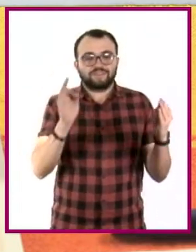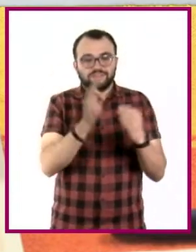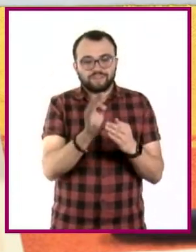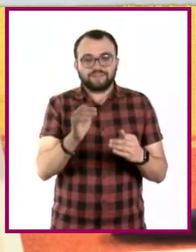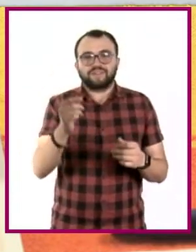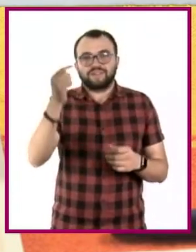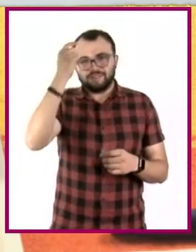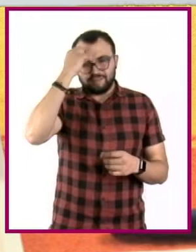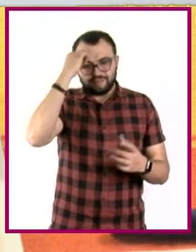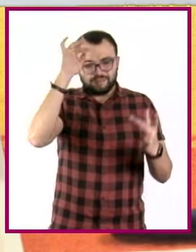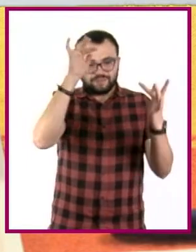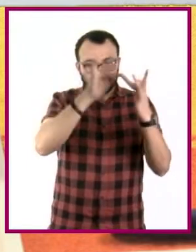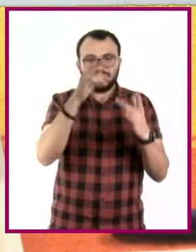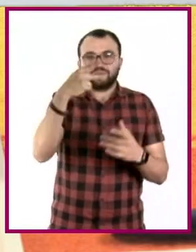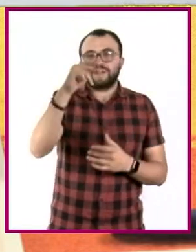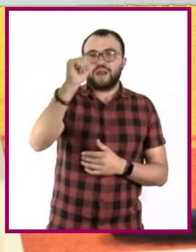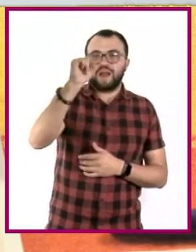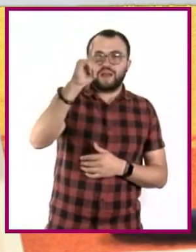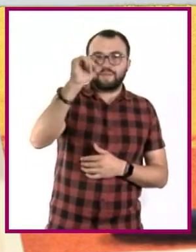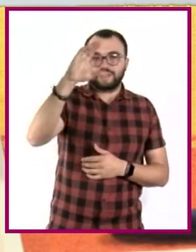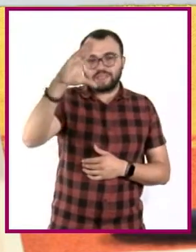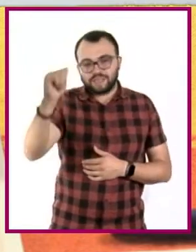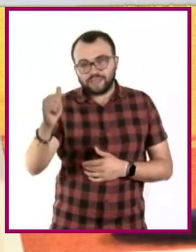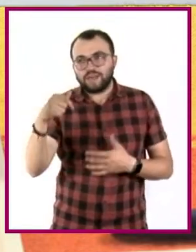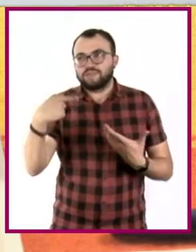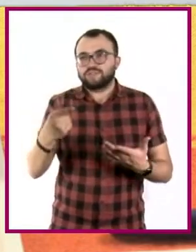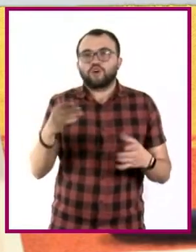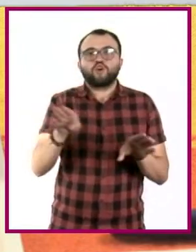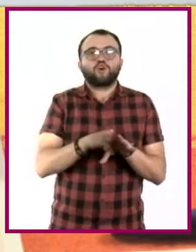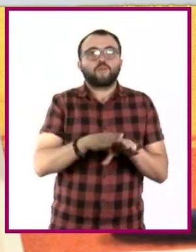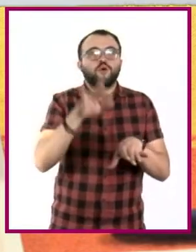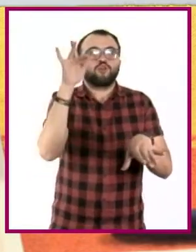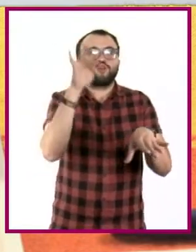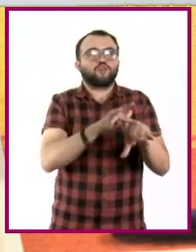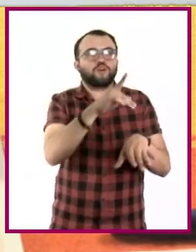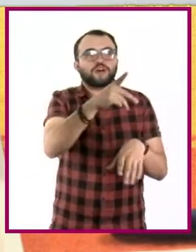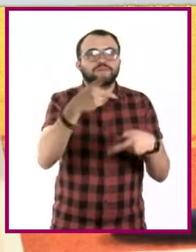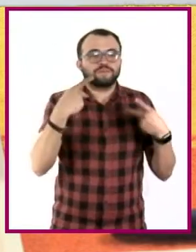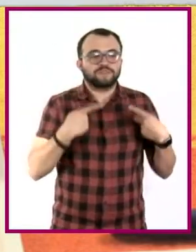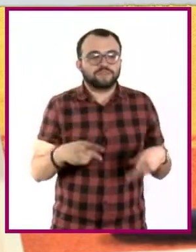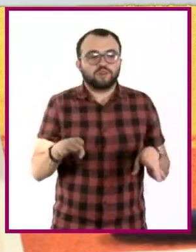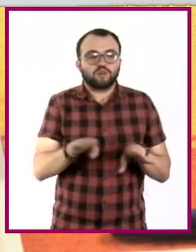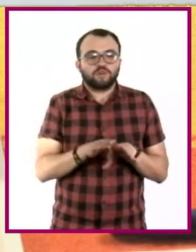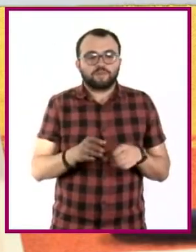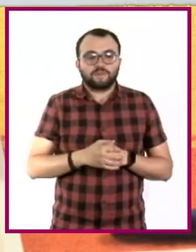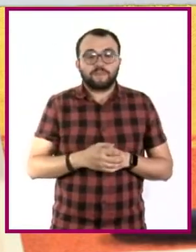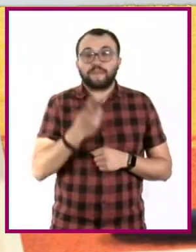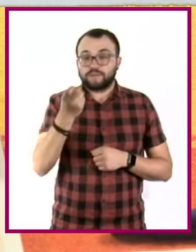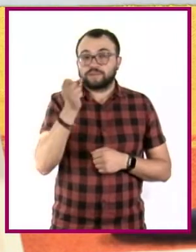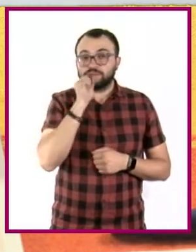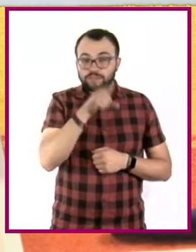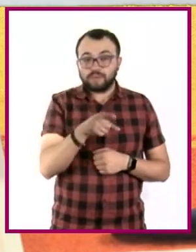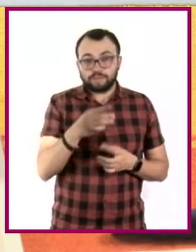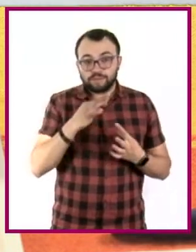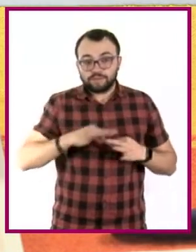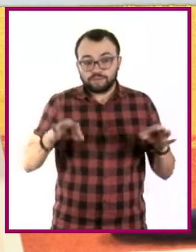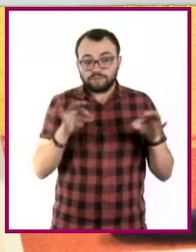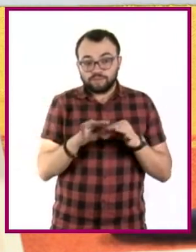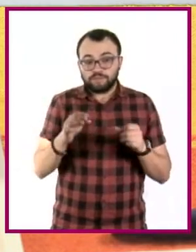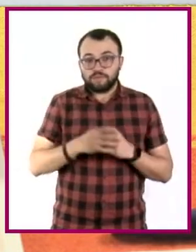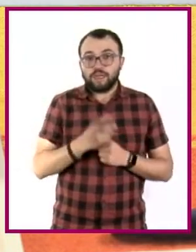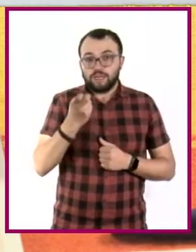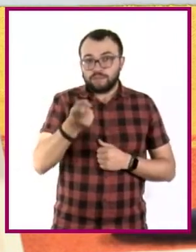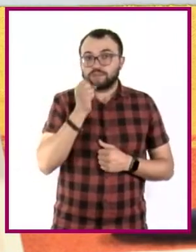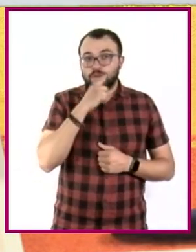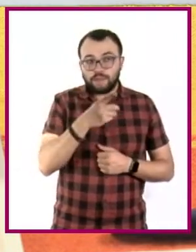la kinésica, áptica, que es cómo tocamos a los demás, Cómo eso también es muy importante, es un canal